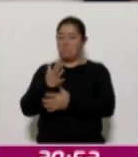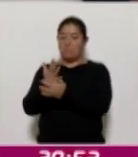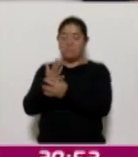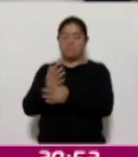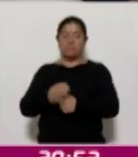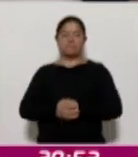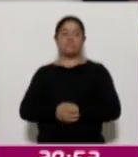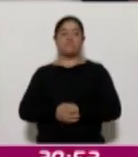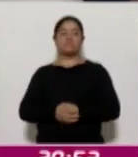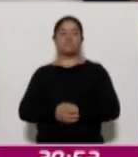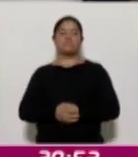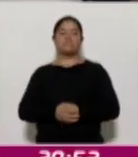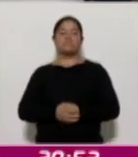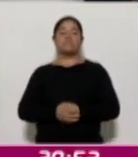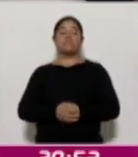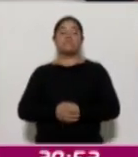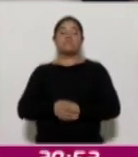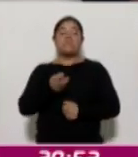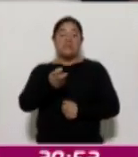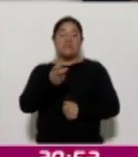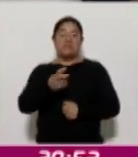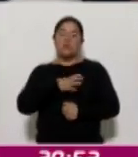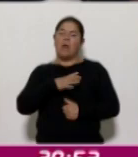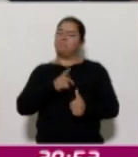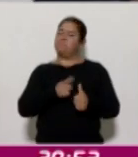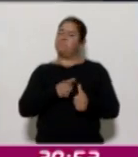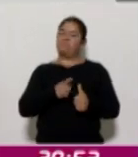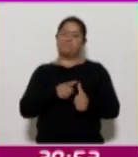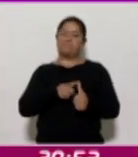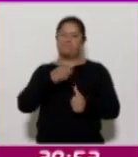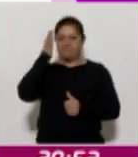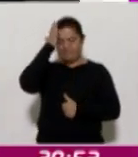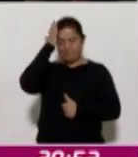cuestiones prioritarias, ¿no?, por atender. Pero...